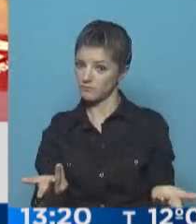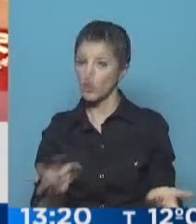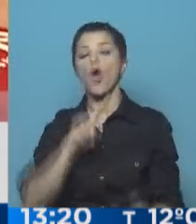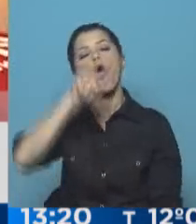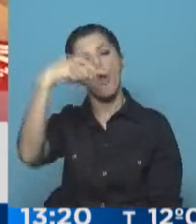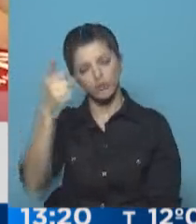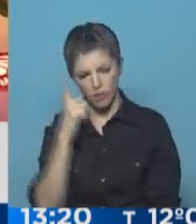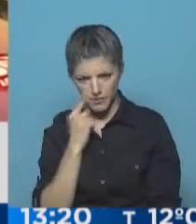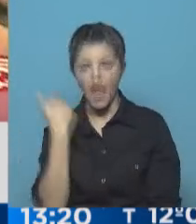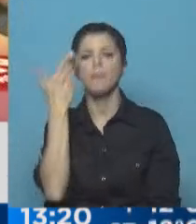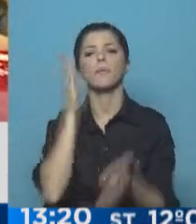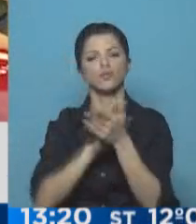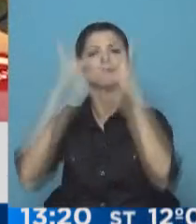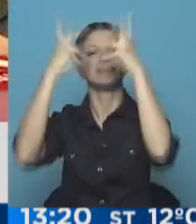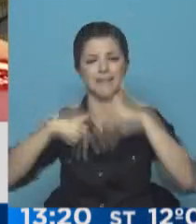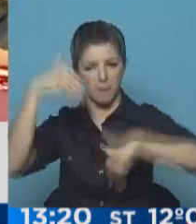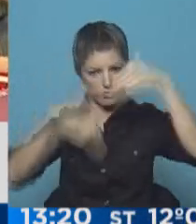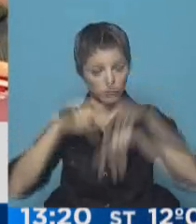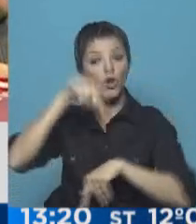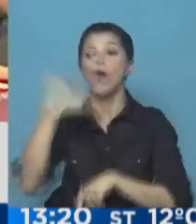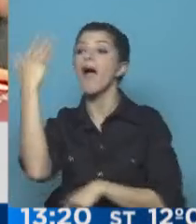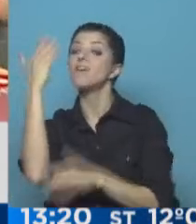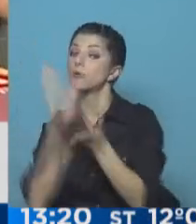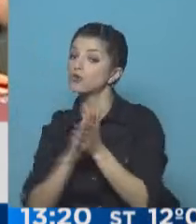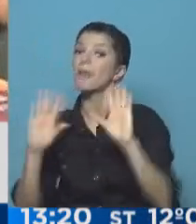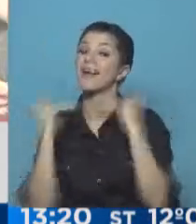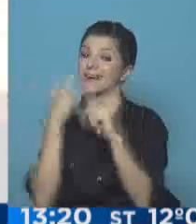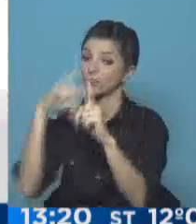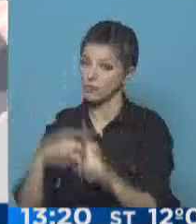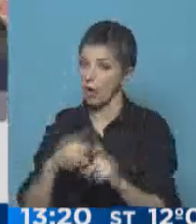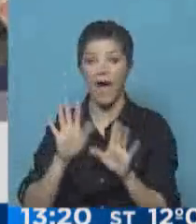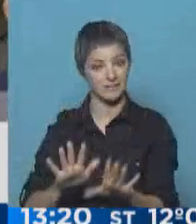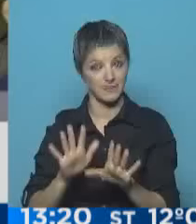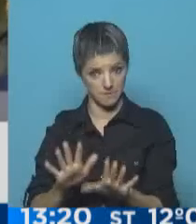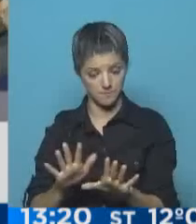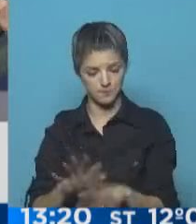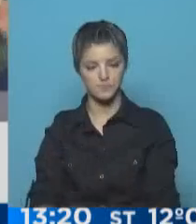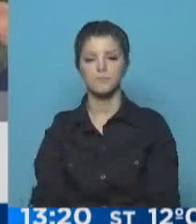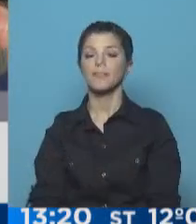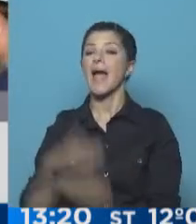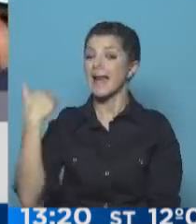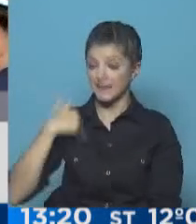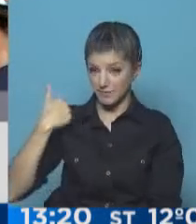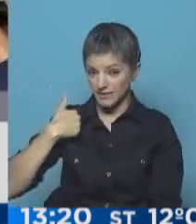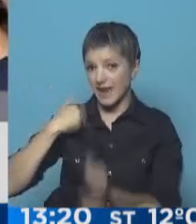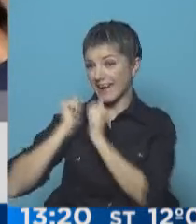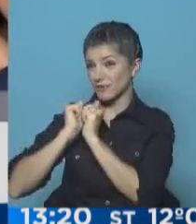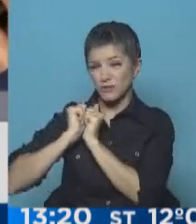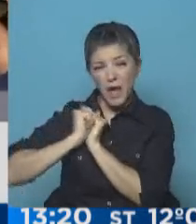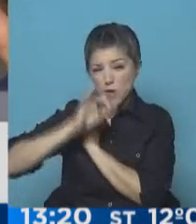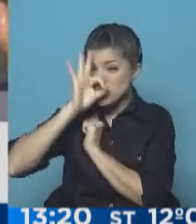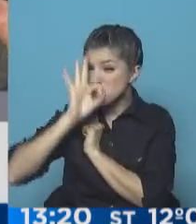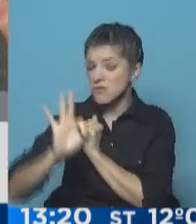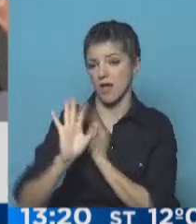día hablamos del sistema, hoy estamos hablando de los resultados. Los resultados son los que están. En la Argentina, en la historia de la Argentina, jamás ha